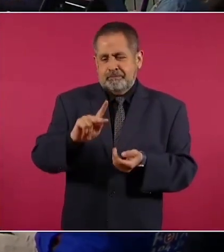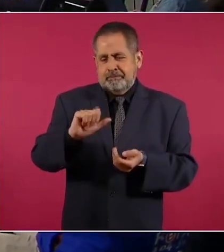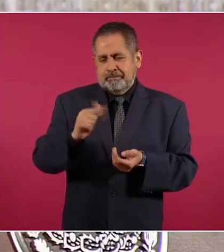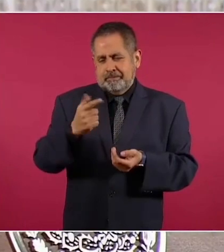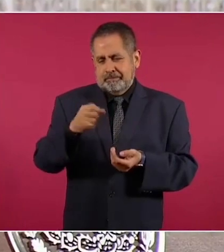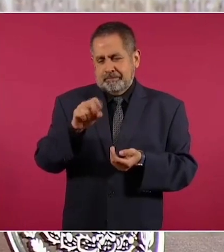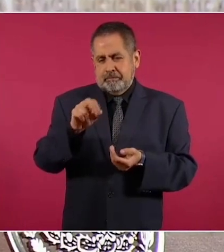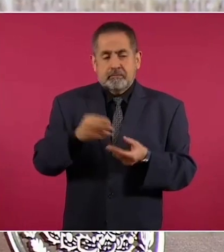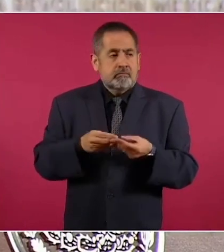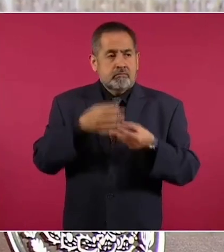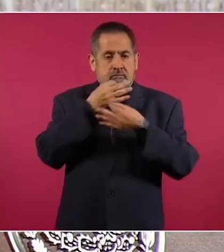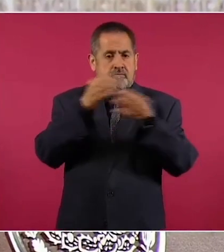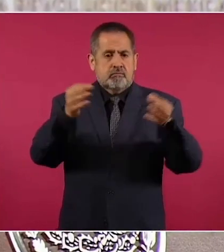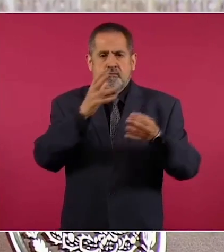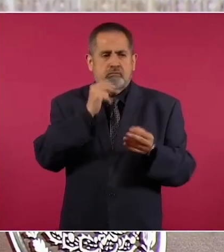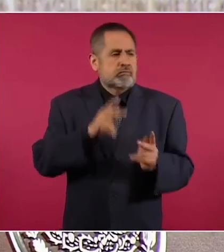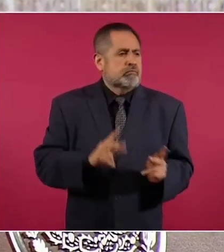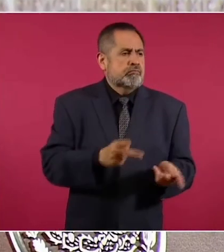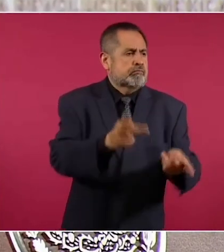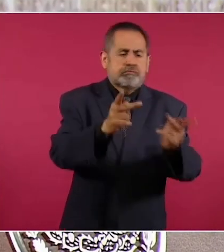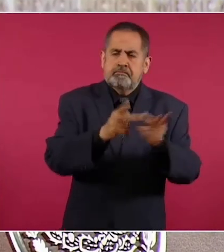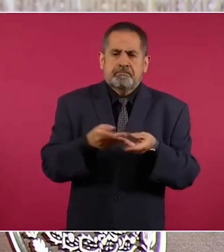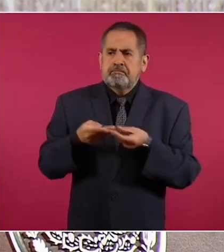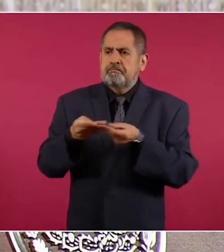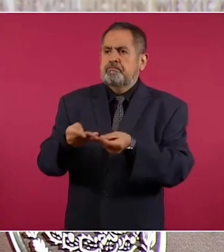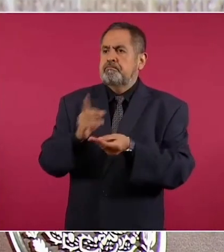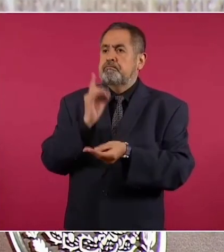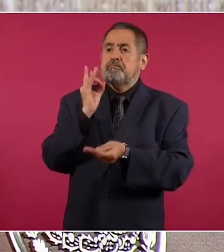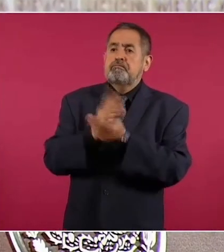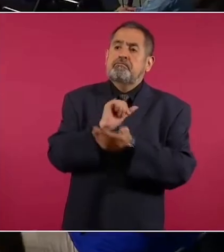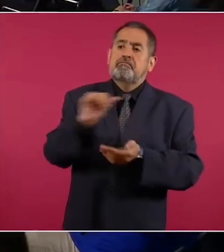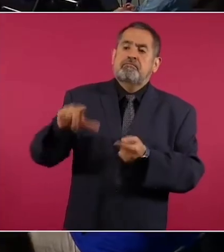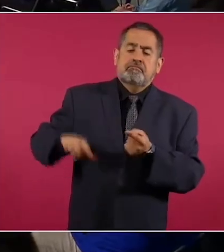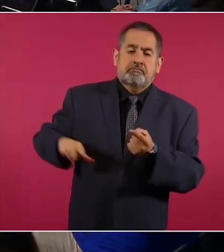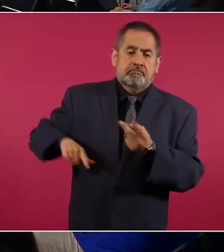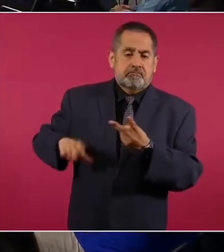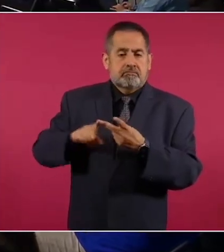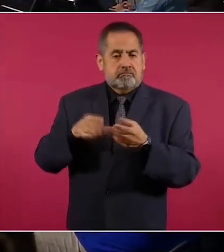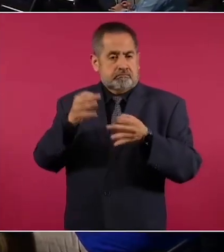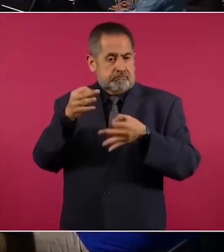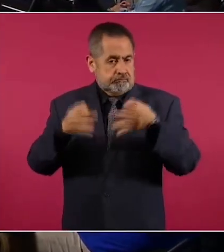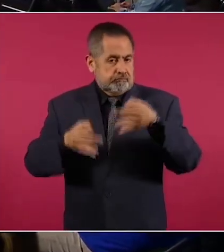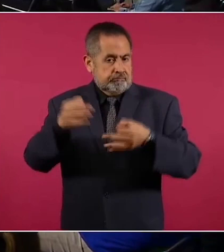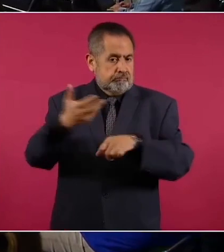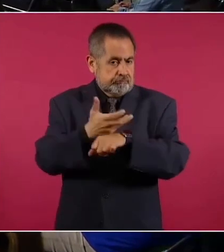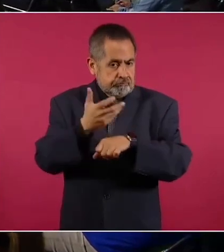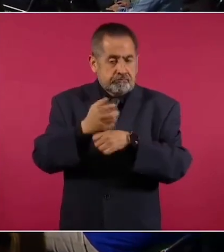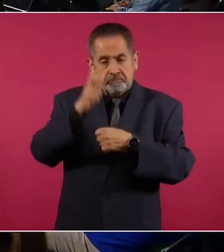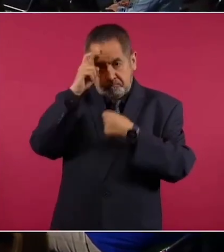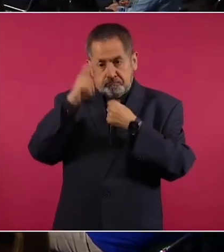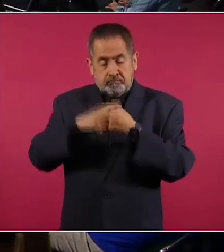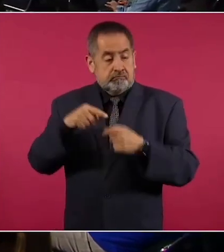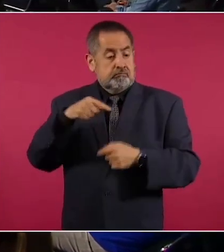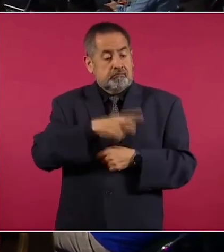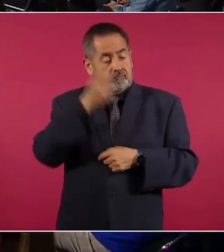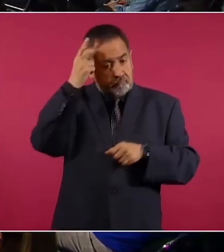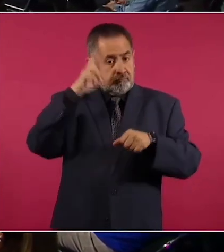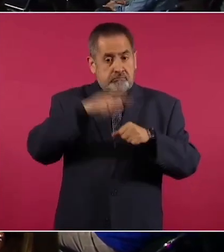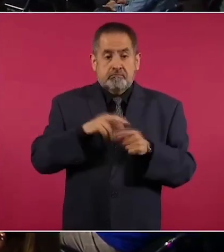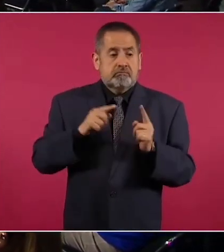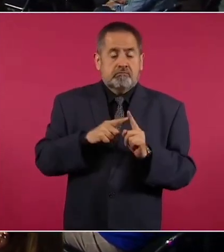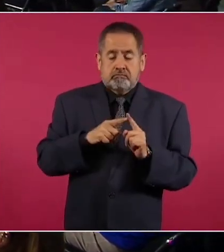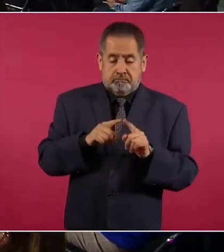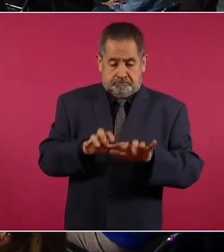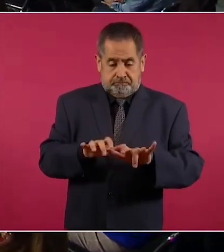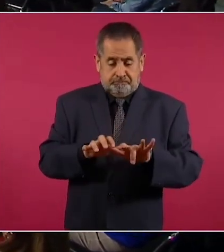en instancias judiciales en Estados Unidos y en el Parlamento Europeo, donde el director de la empresa asegura que